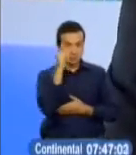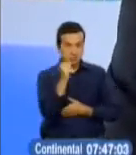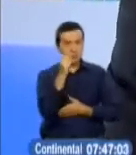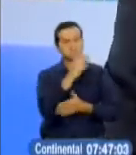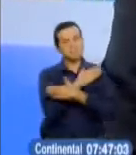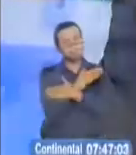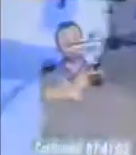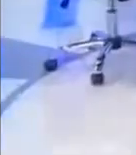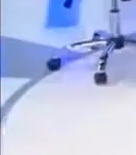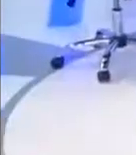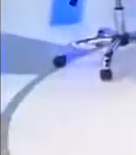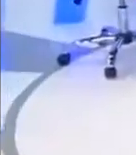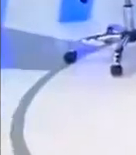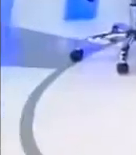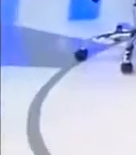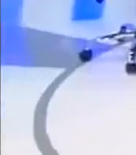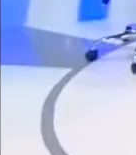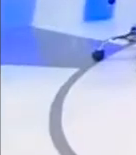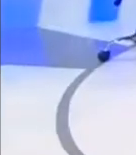un fuerte abrazo